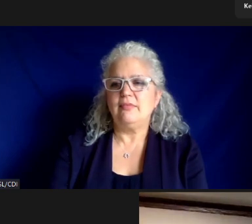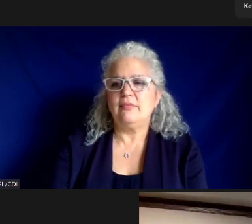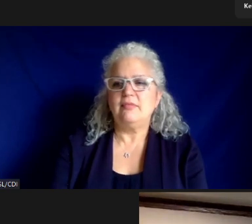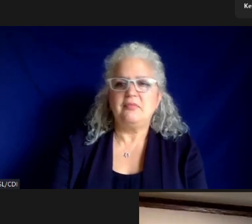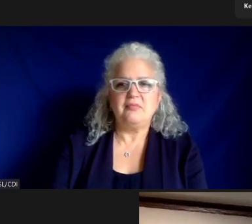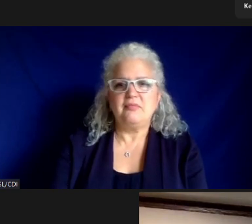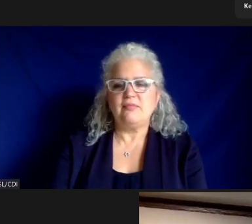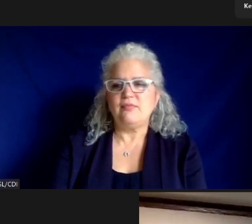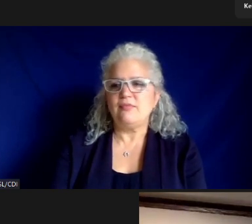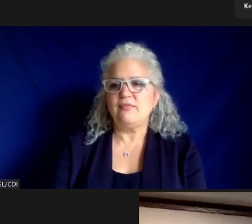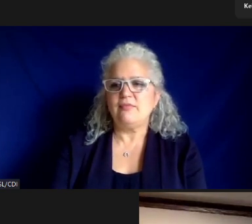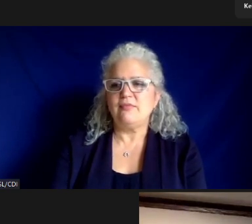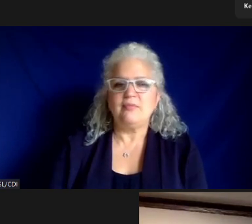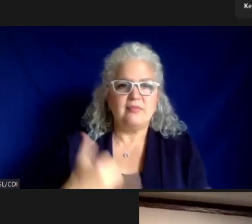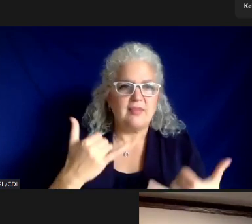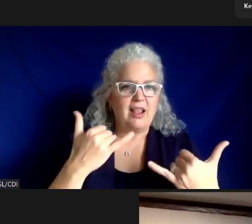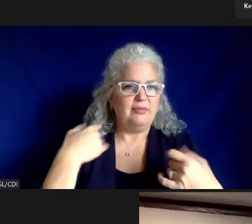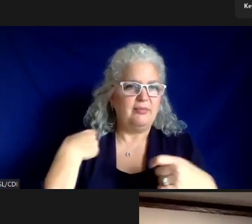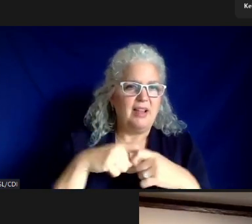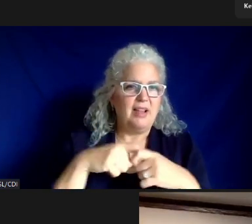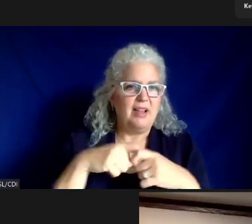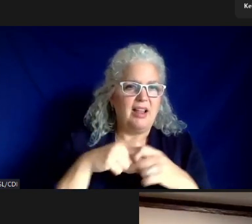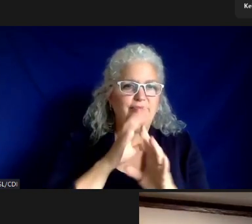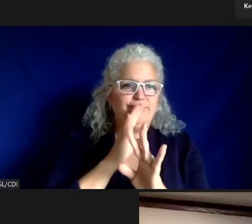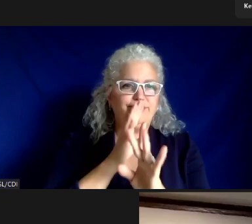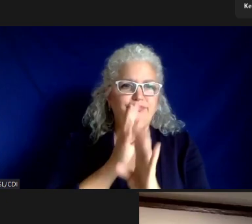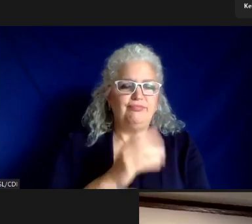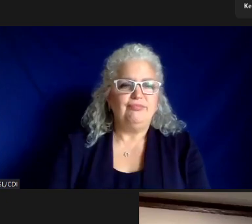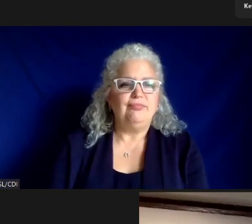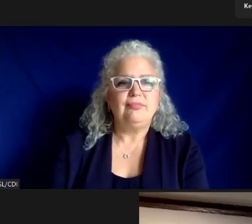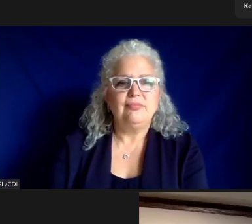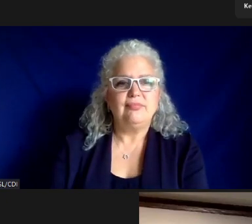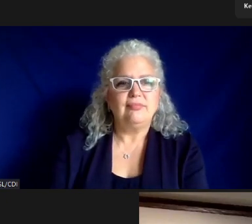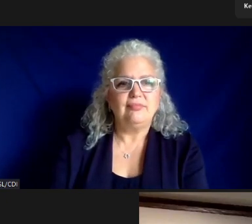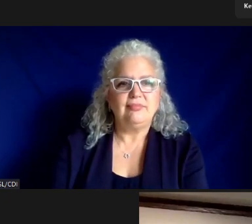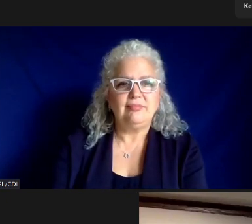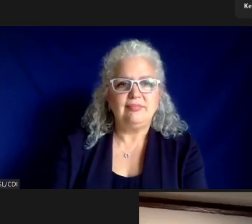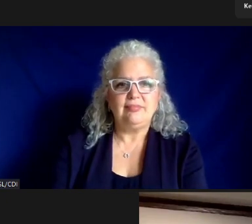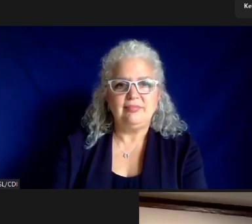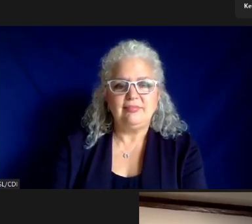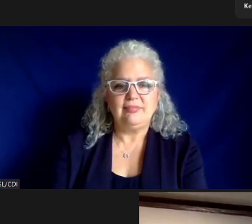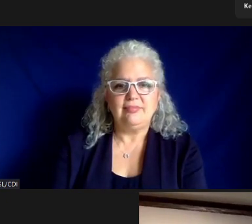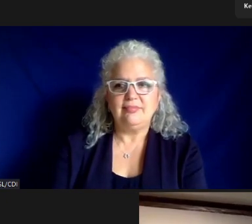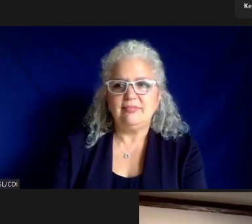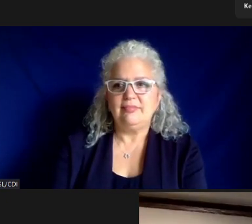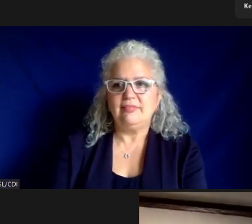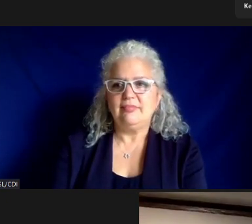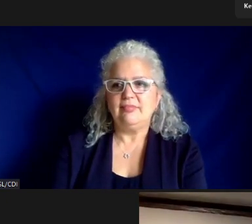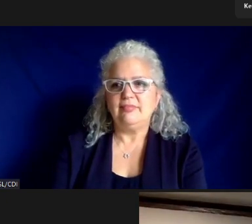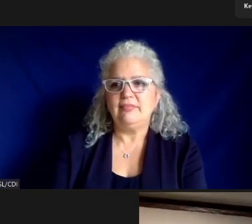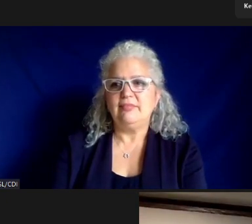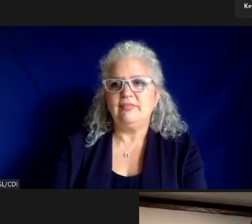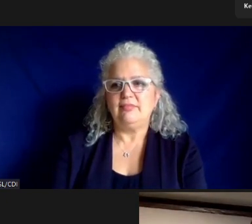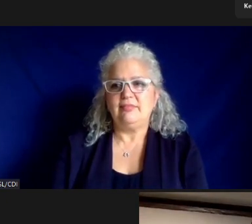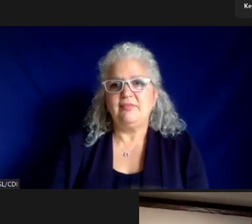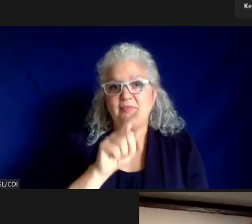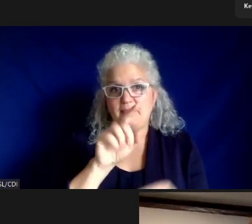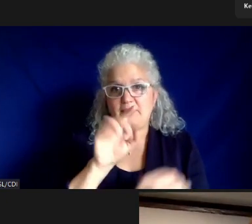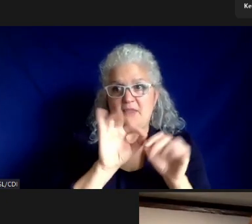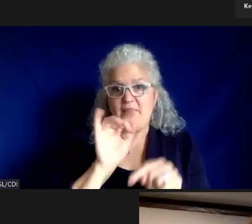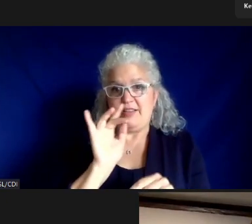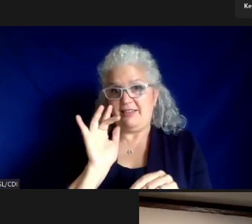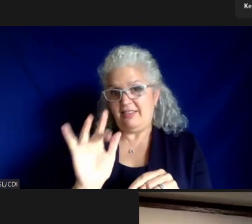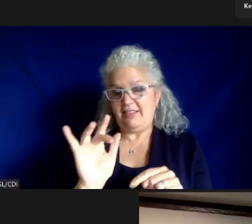tres puntitos. Ahí habrá de tocar Language Interpretation, o sea, interpretación de idioma,